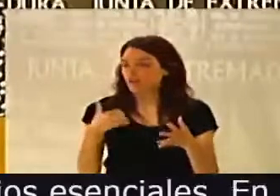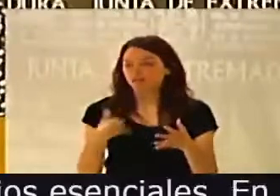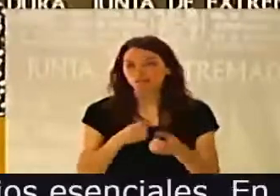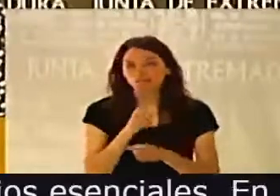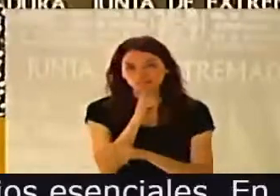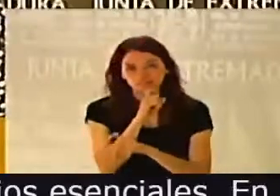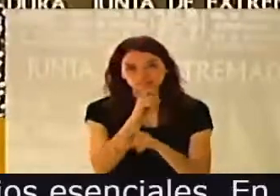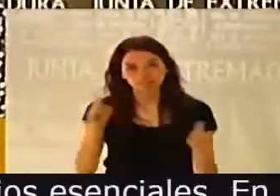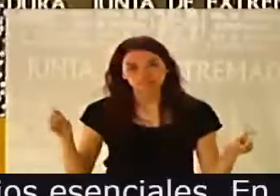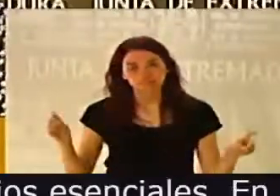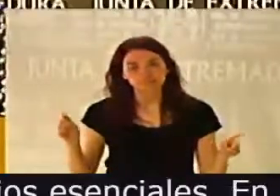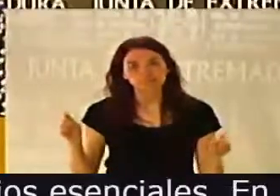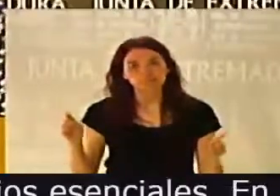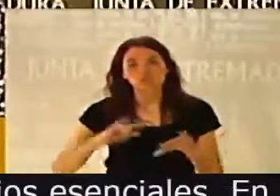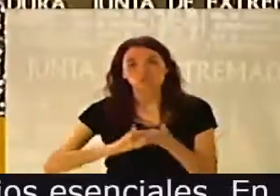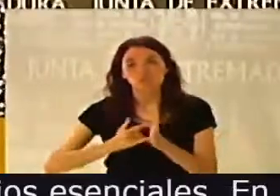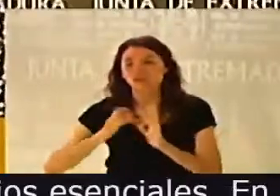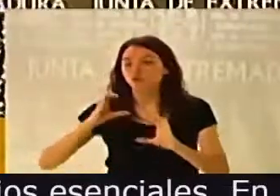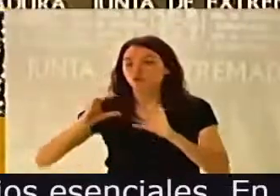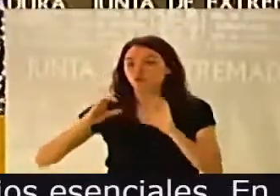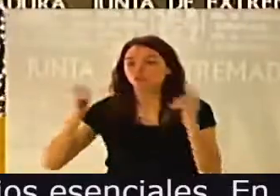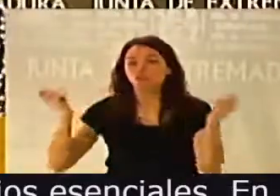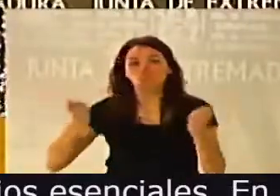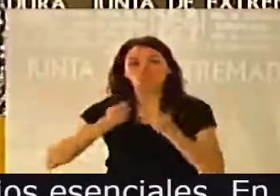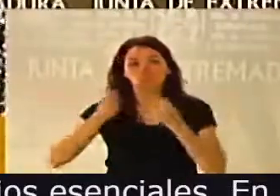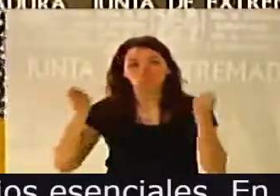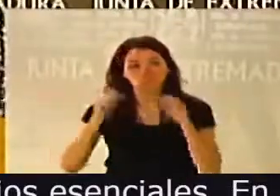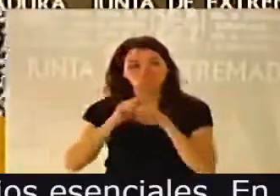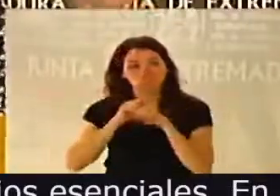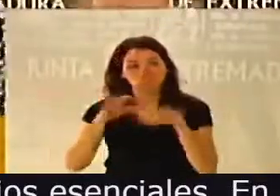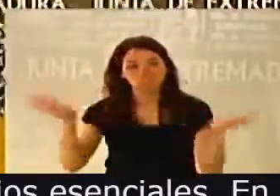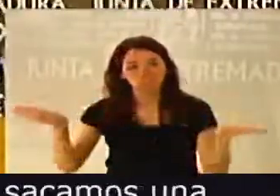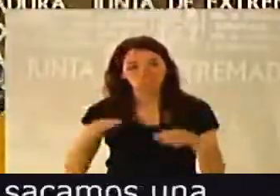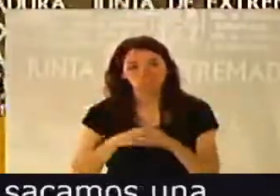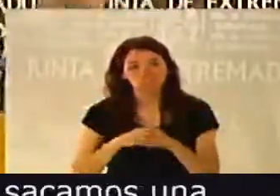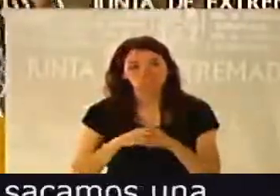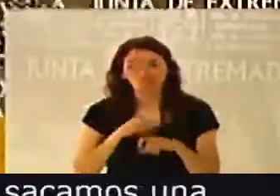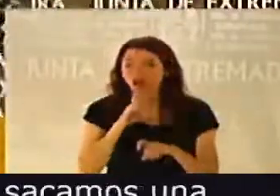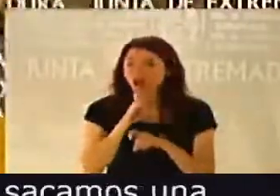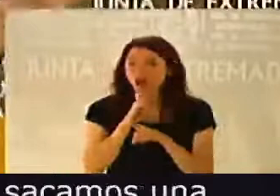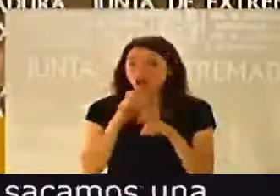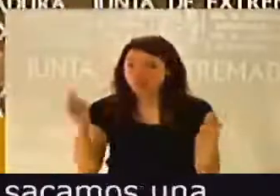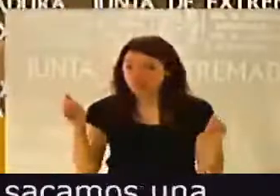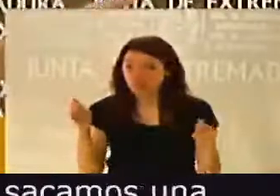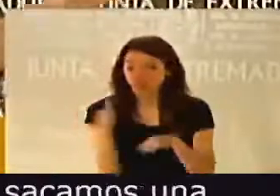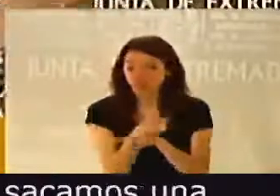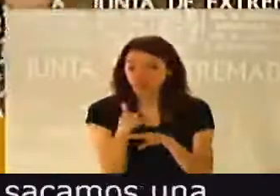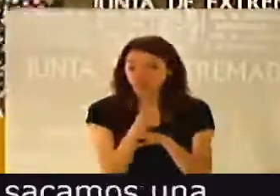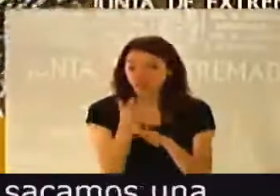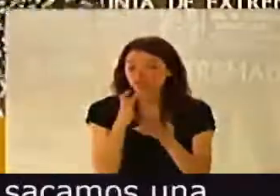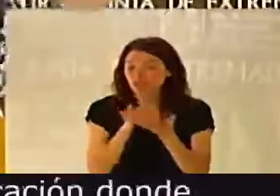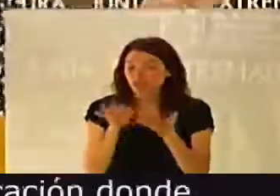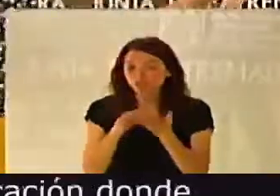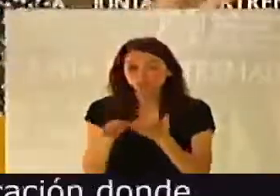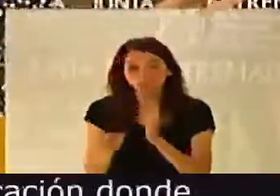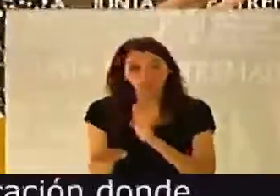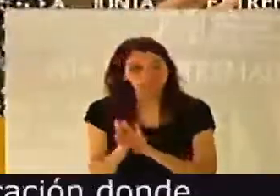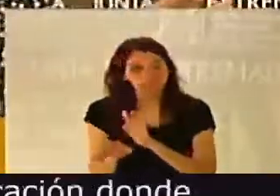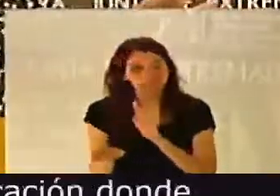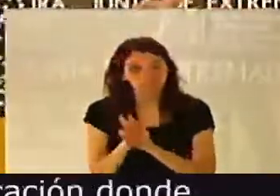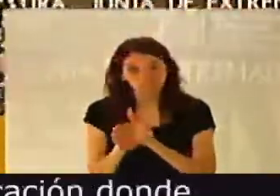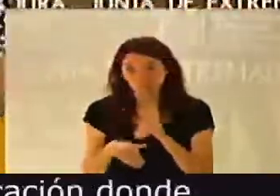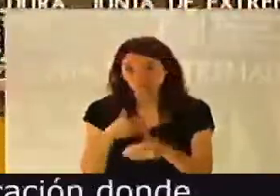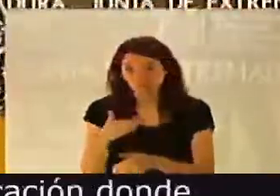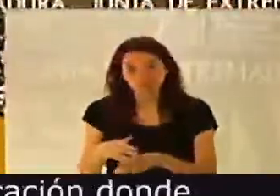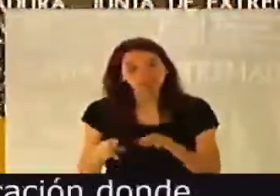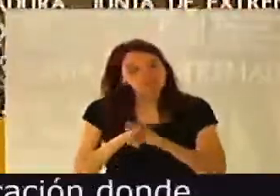comunicación una campaña de publicidad donde alertábamos a los ciudadanos de que todos los servicios seguían activos y de que todos los recursos estaban